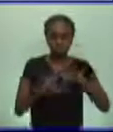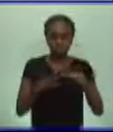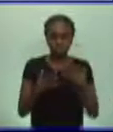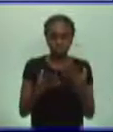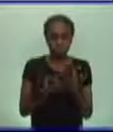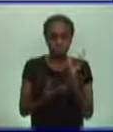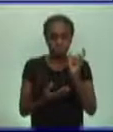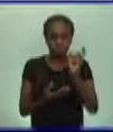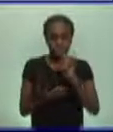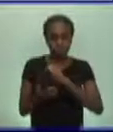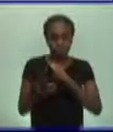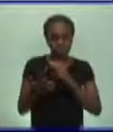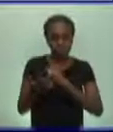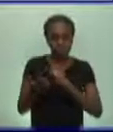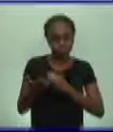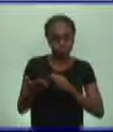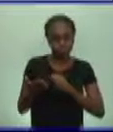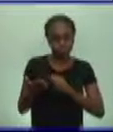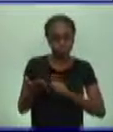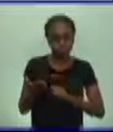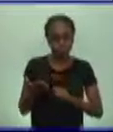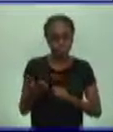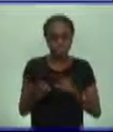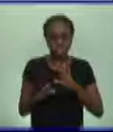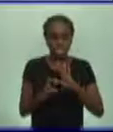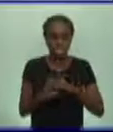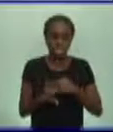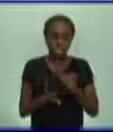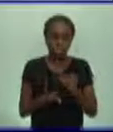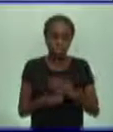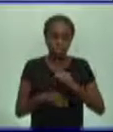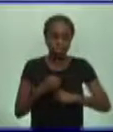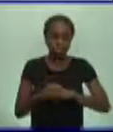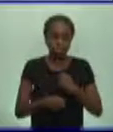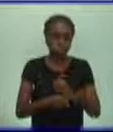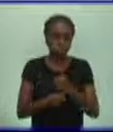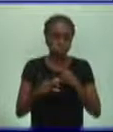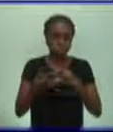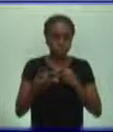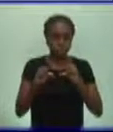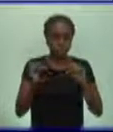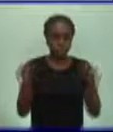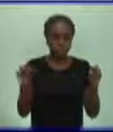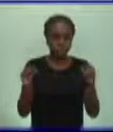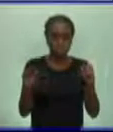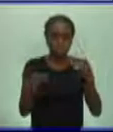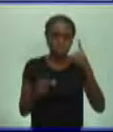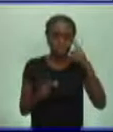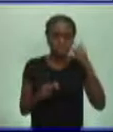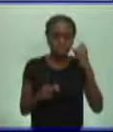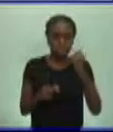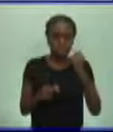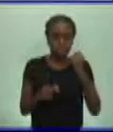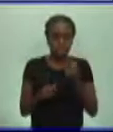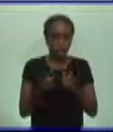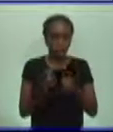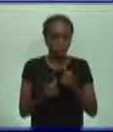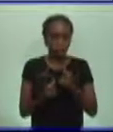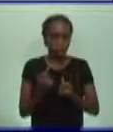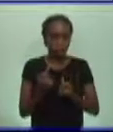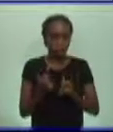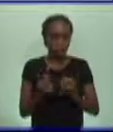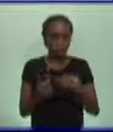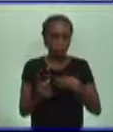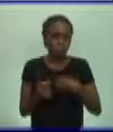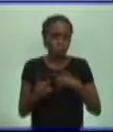las escriban en su libreta y las utilicen en oraciones. Que sí, algunas de ellas pudieran ser